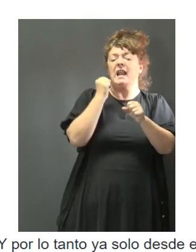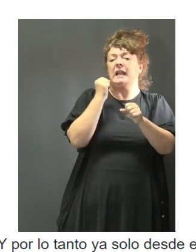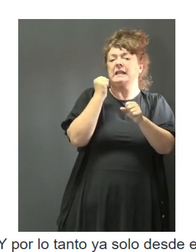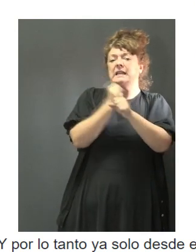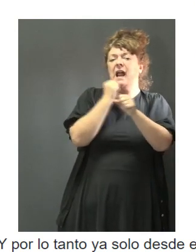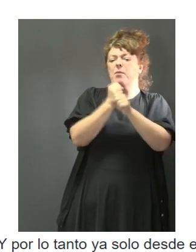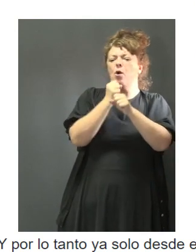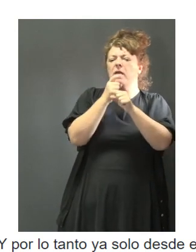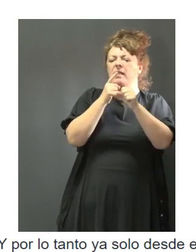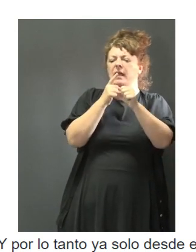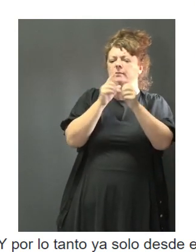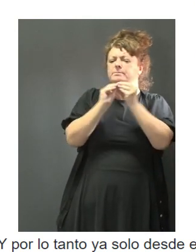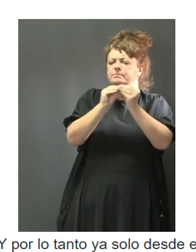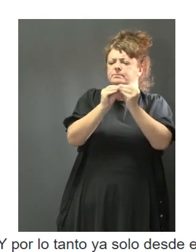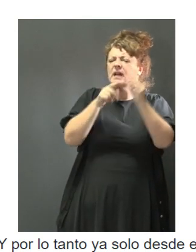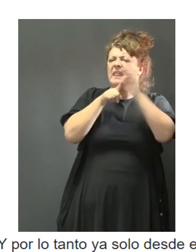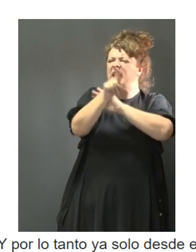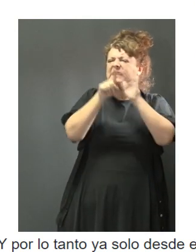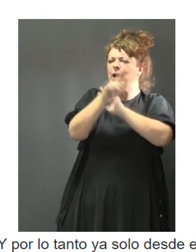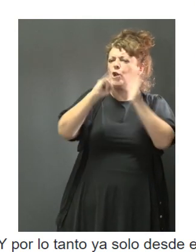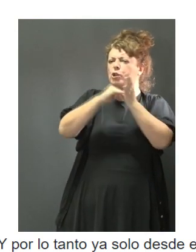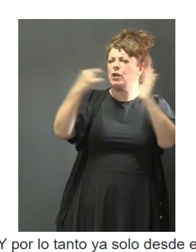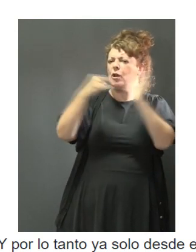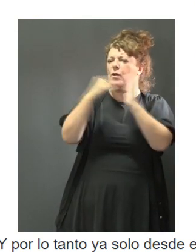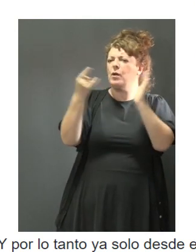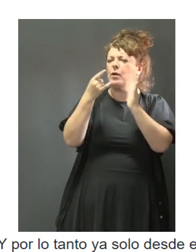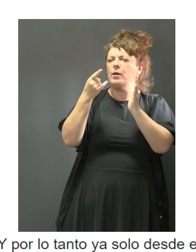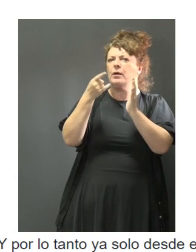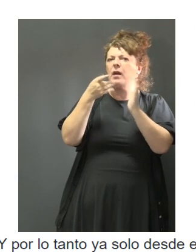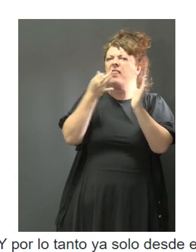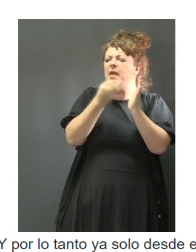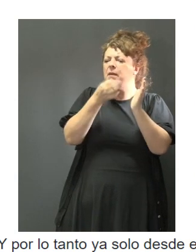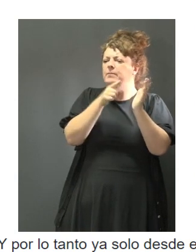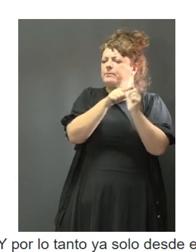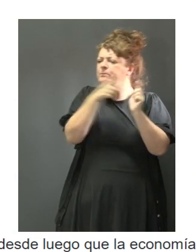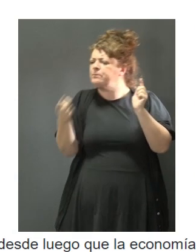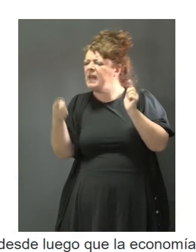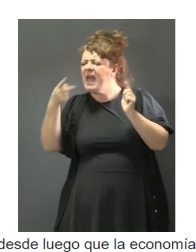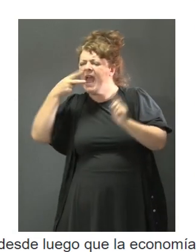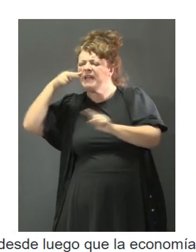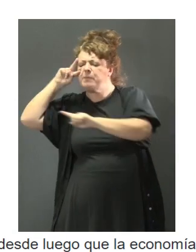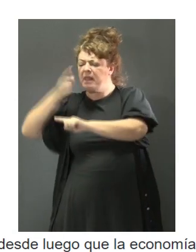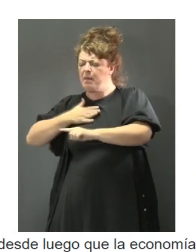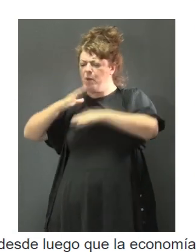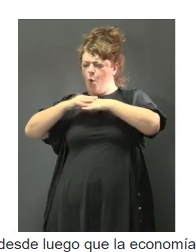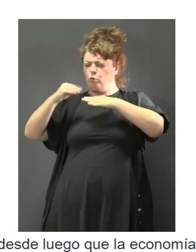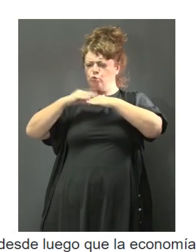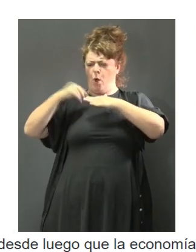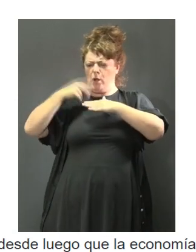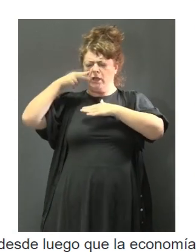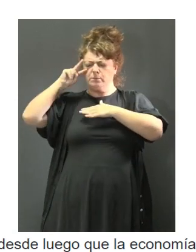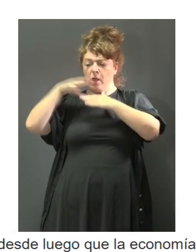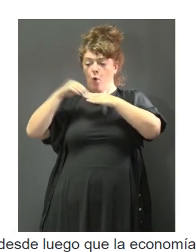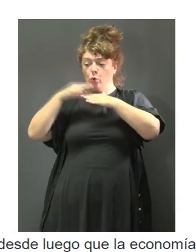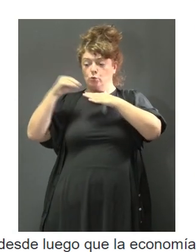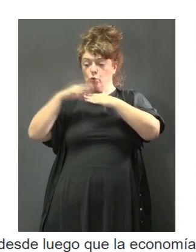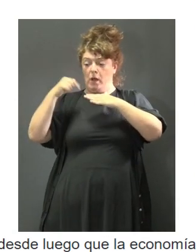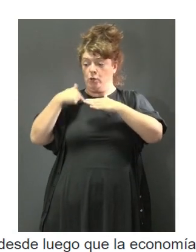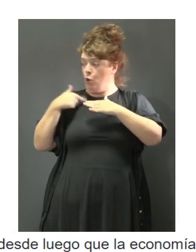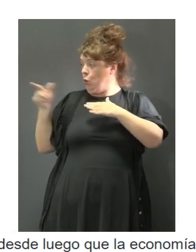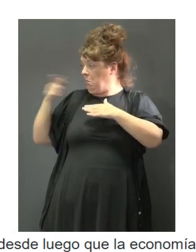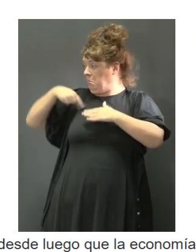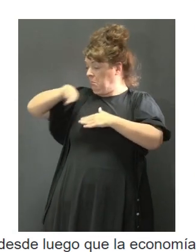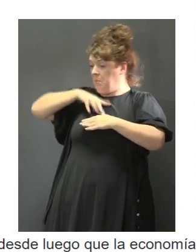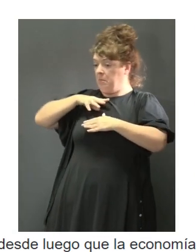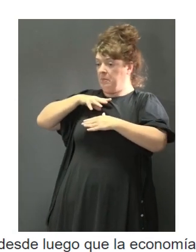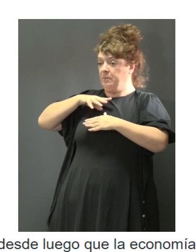de desarrollo tecnológico? Sobre todo la de experiencia de usuario, partir de la experiencia de usuario, que además ahí es donde formamos parte o